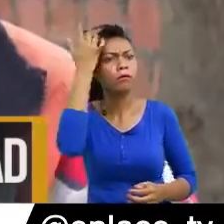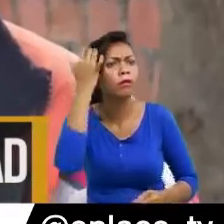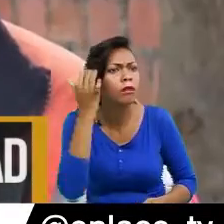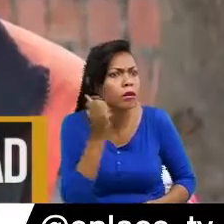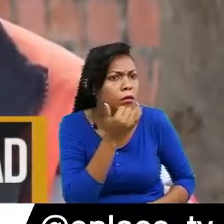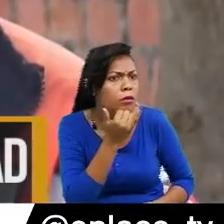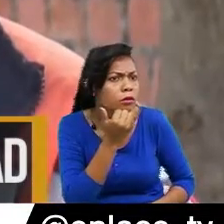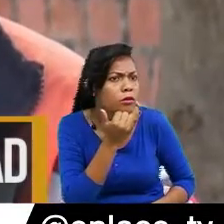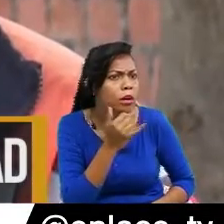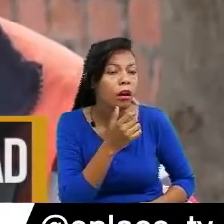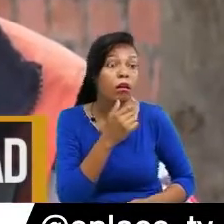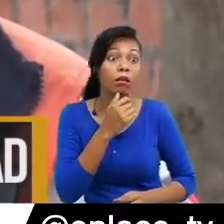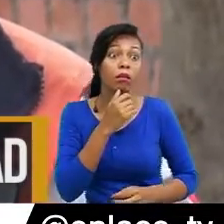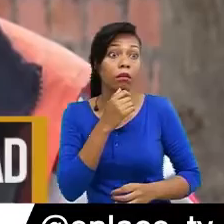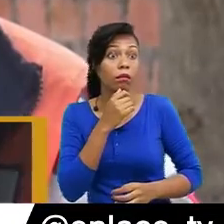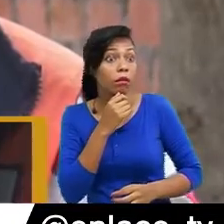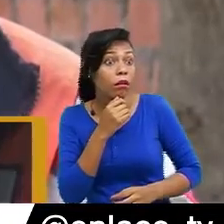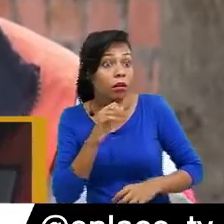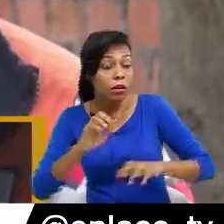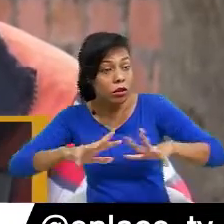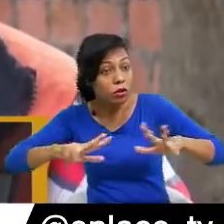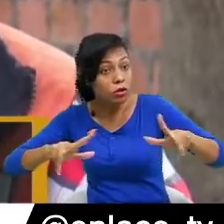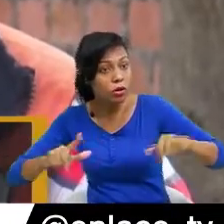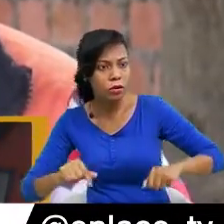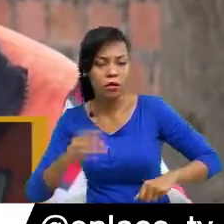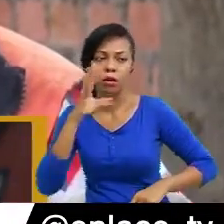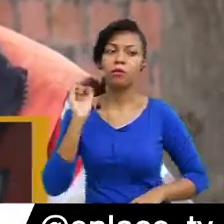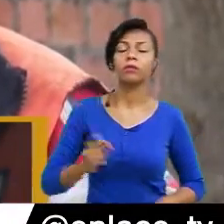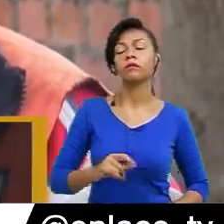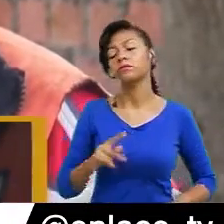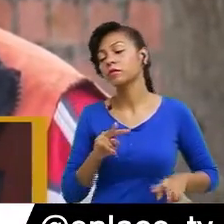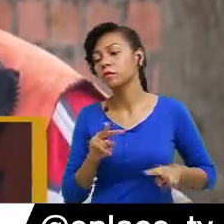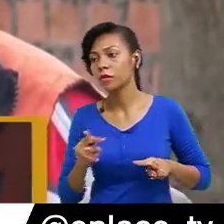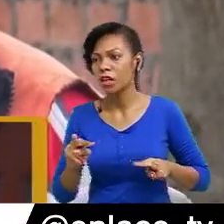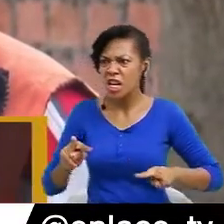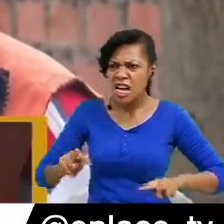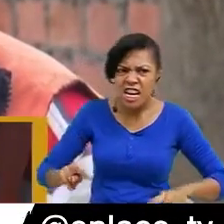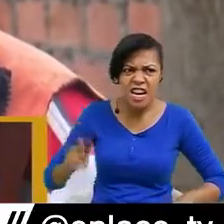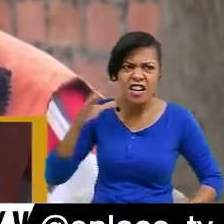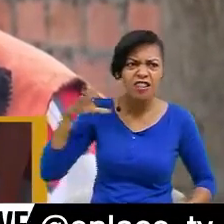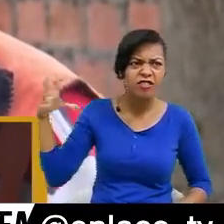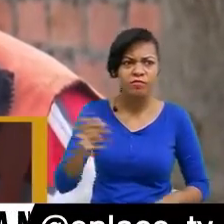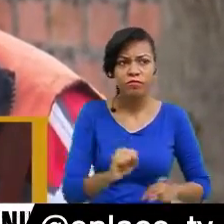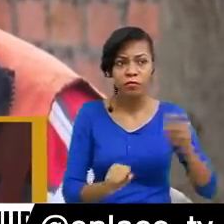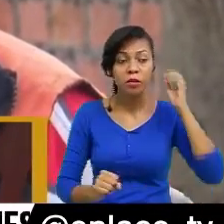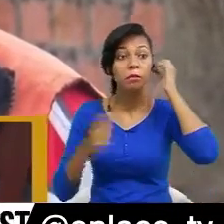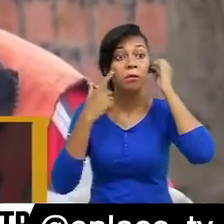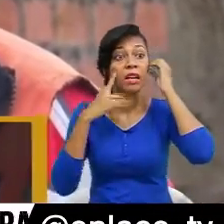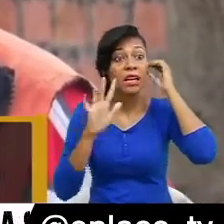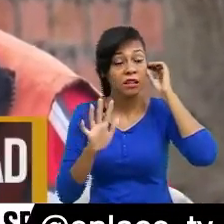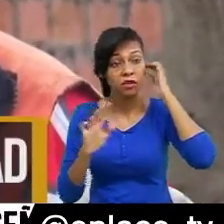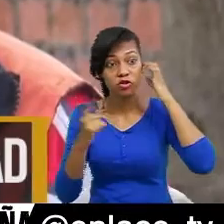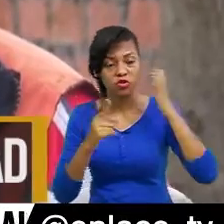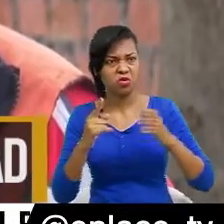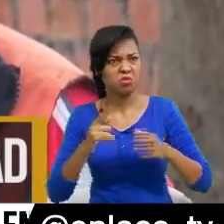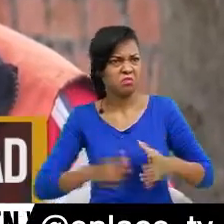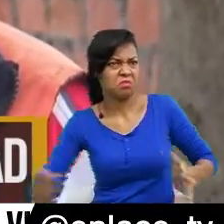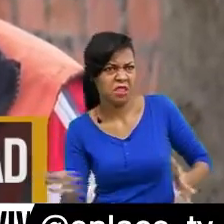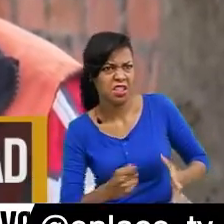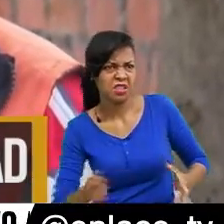taller y el dueño del taller lo encontró en el patio robando y le dio, pues, que con una macheta le dio unos planazos o